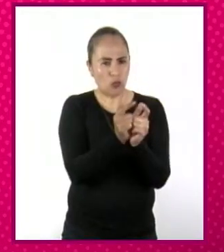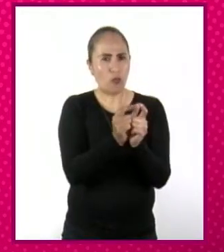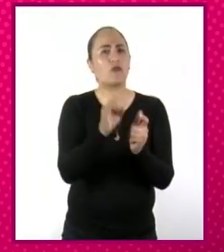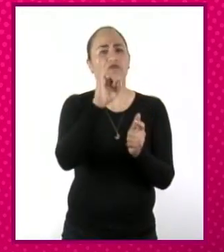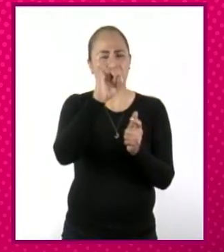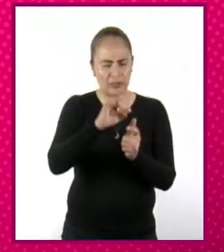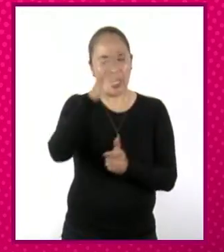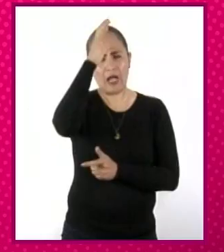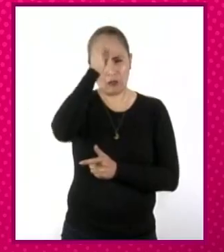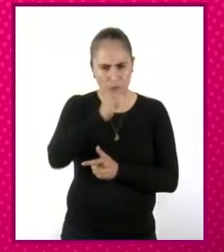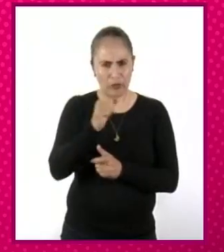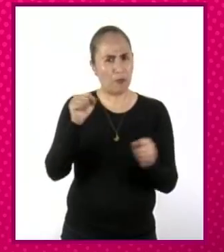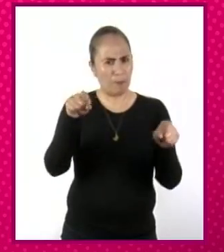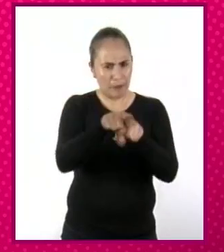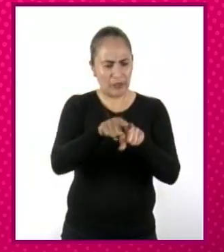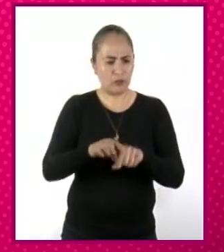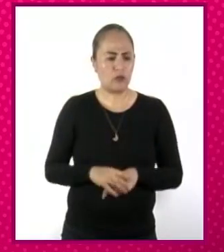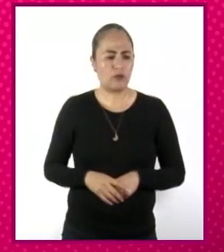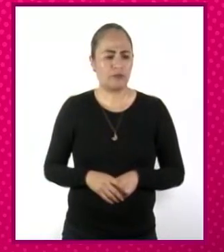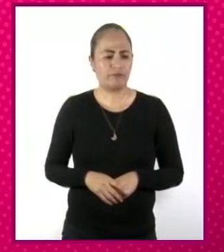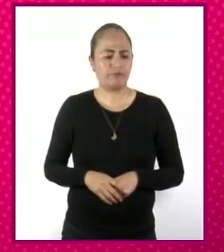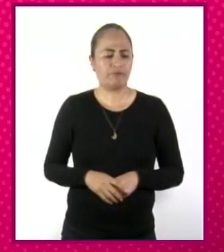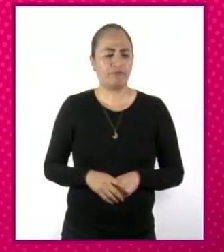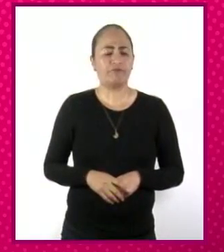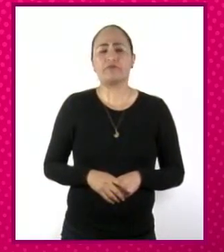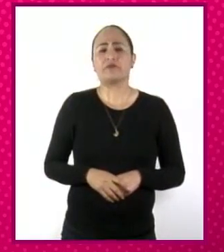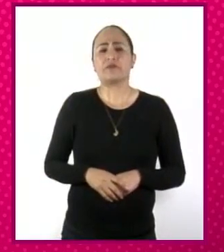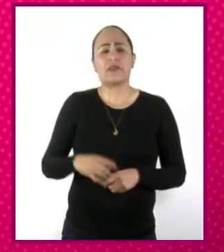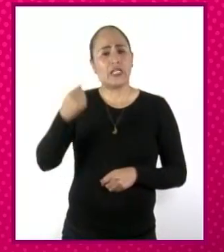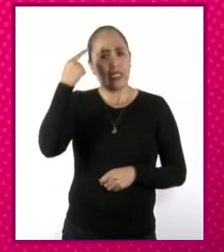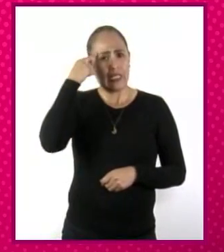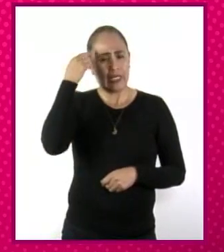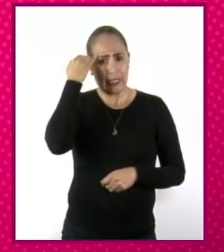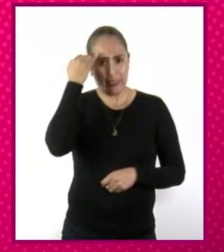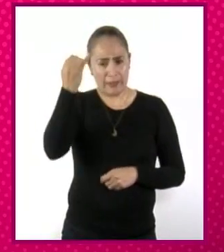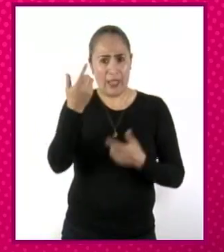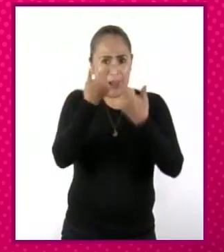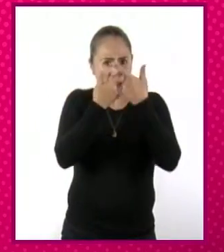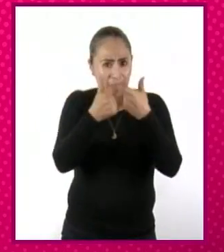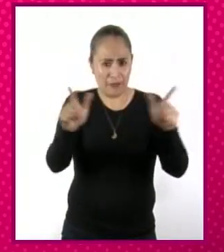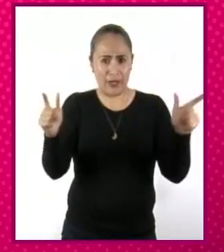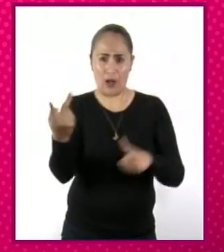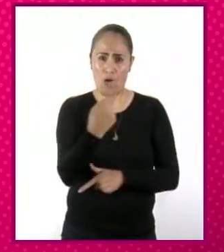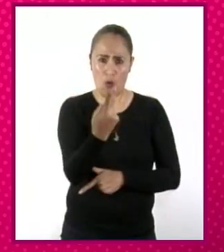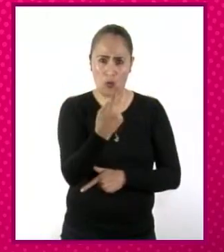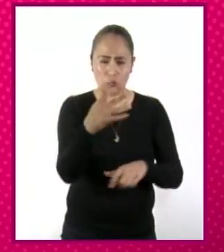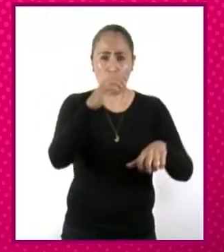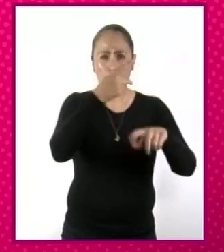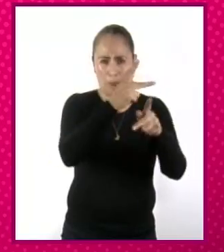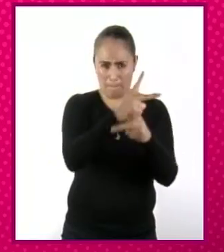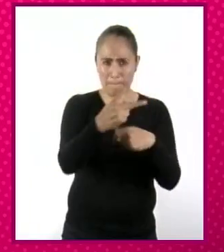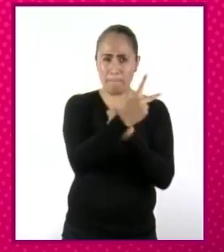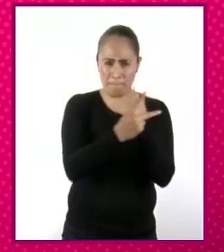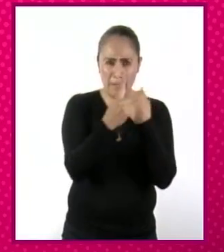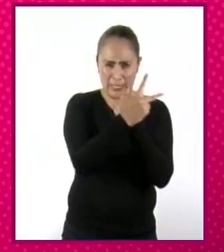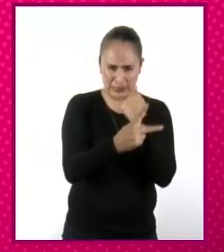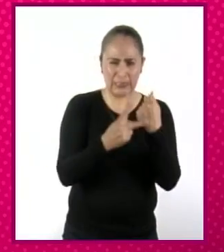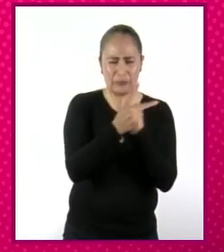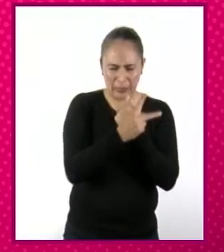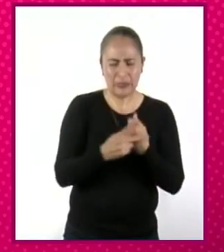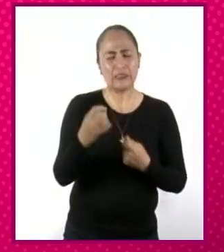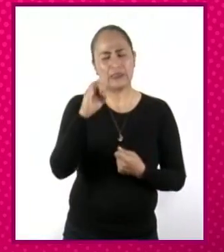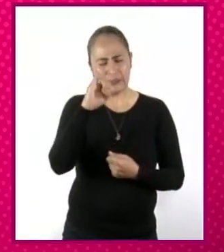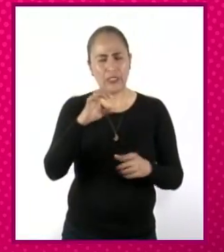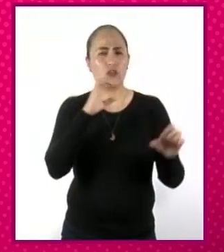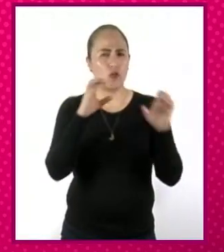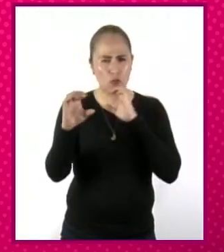esa doctrina. Entonces, la doctrina liberal a la cual siguen ambos países va a abrir vasos de comunicación, posibilidades de diálogo y